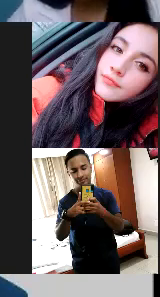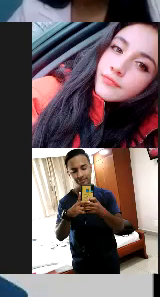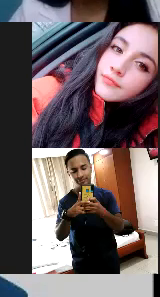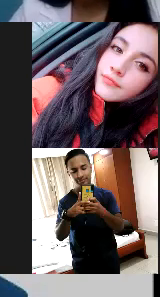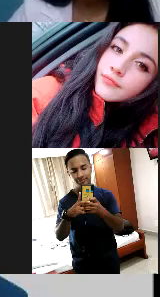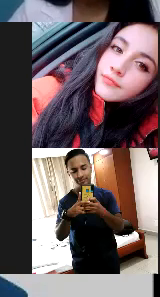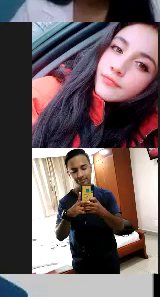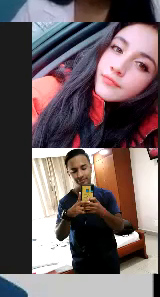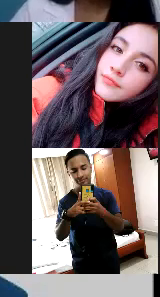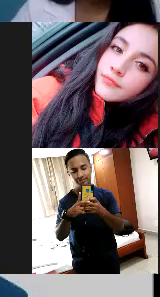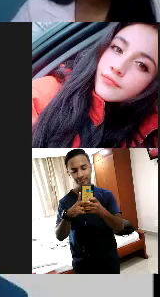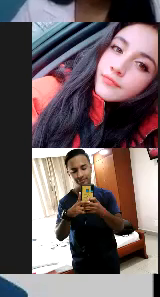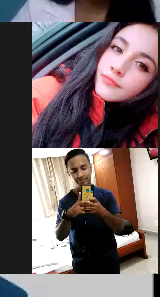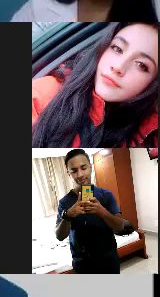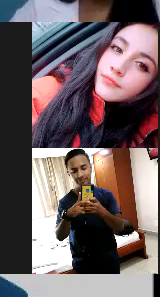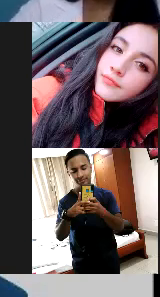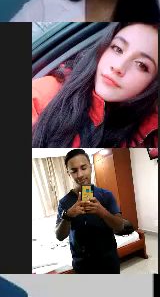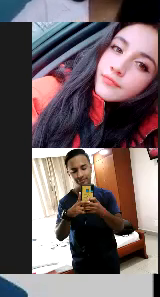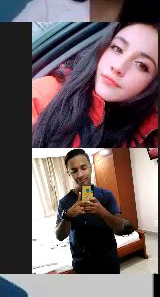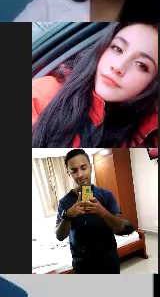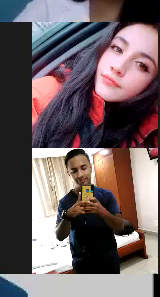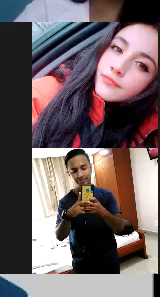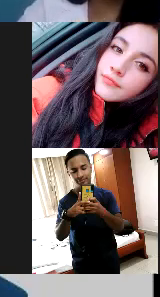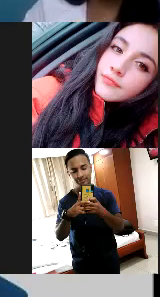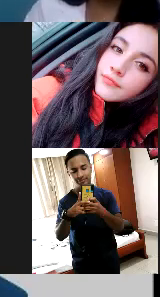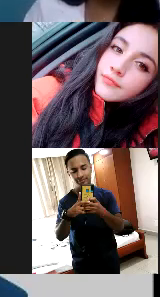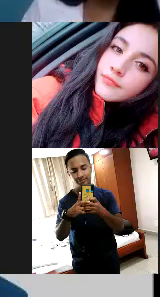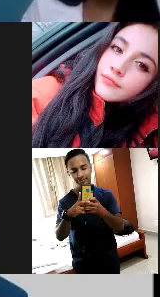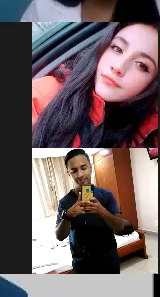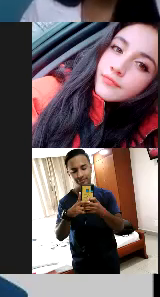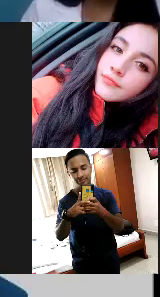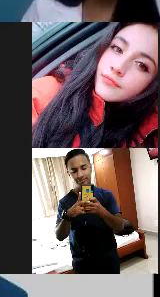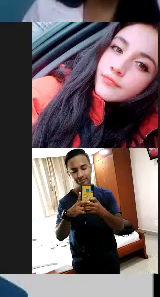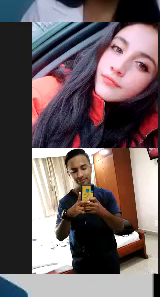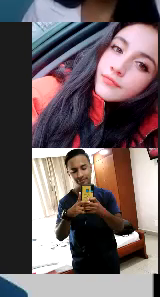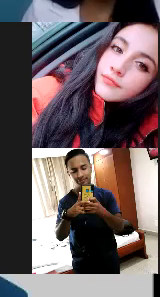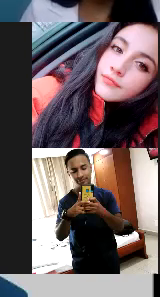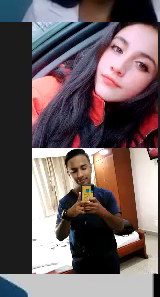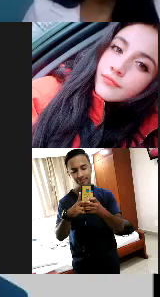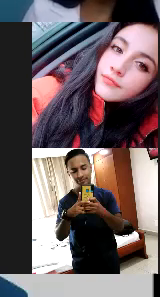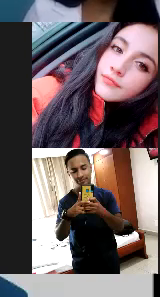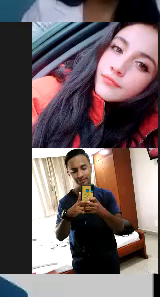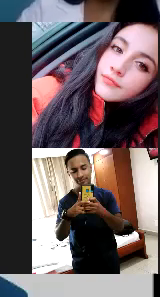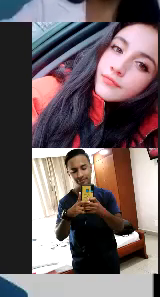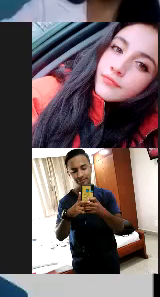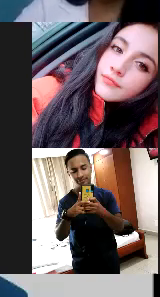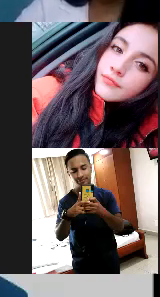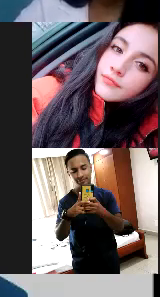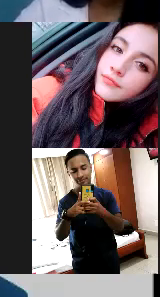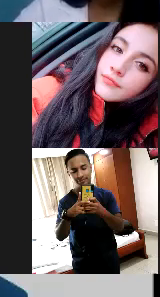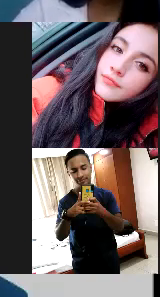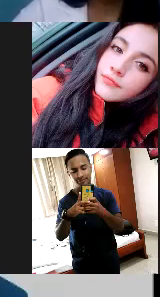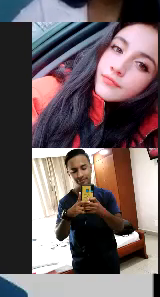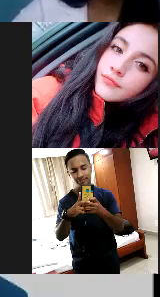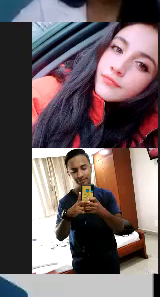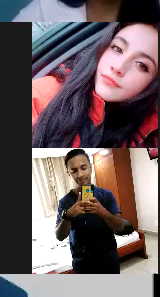está ubicado en la parte retroperitoneal. Van a ser de diferente tamaño. El izquierdo va a ser